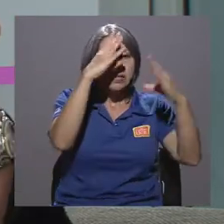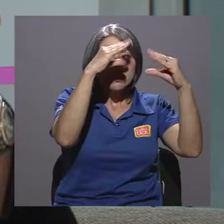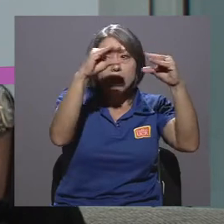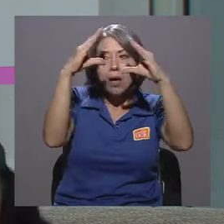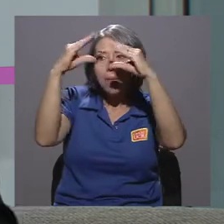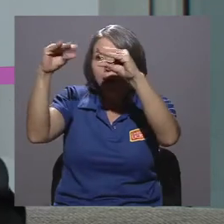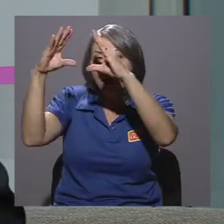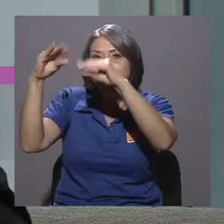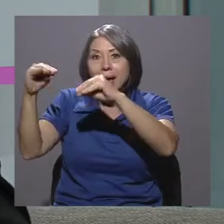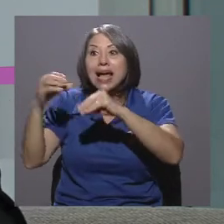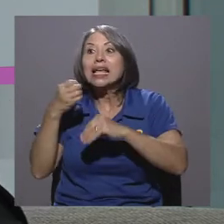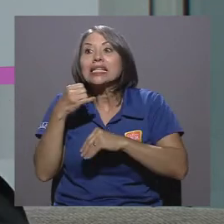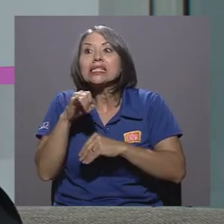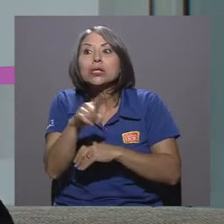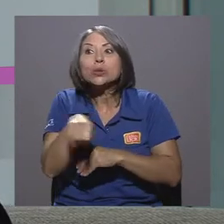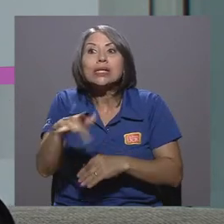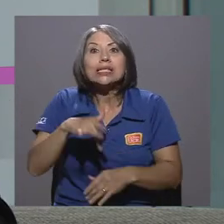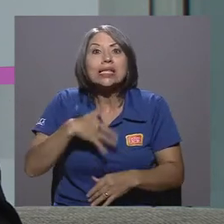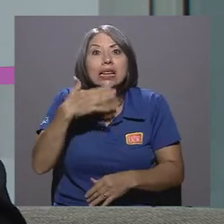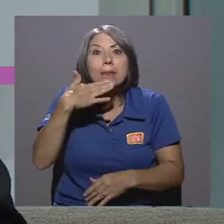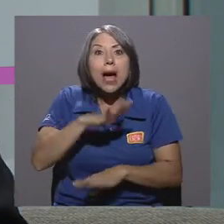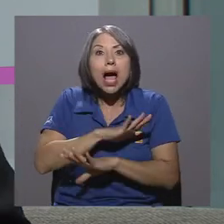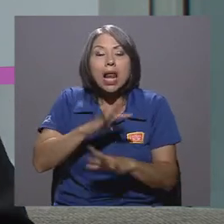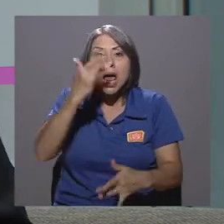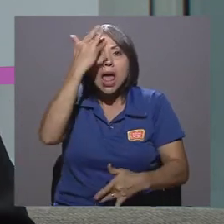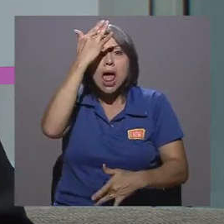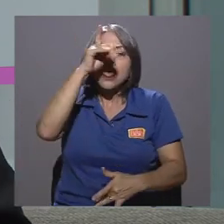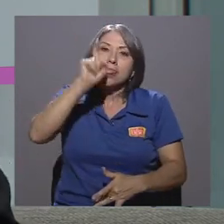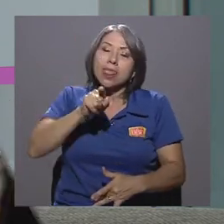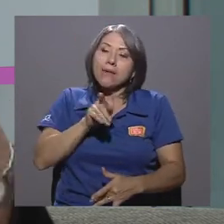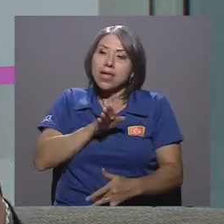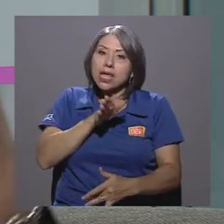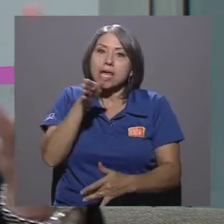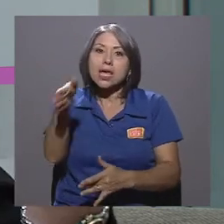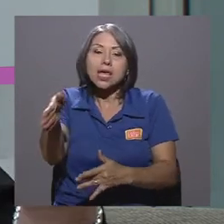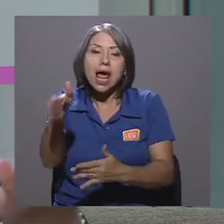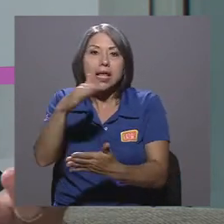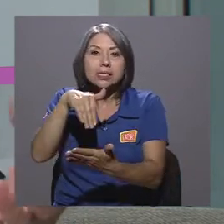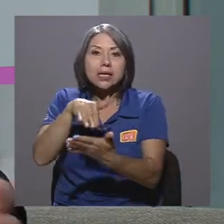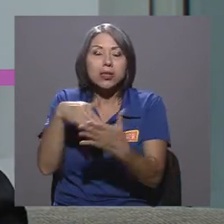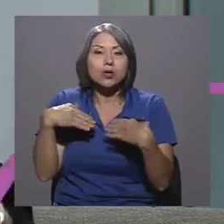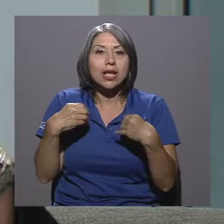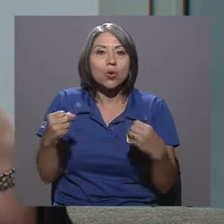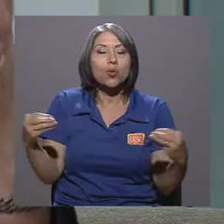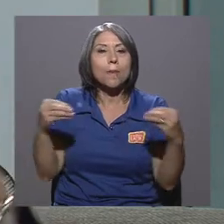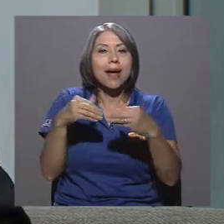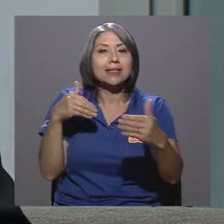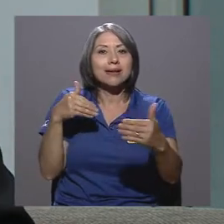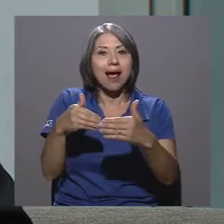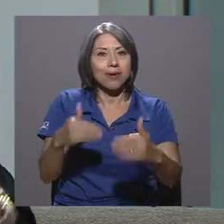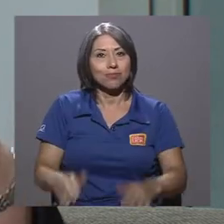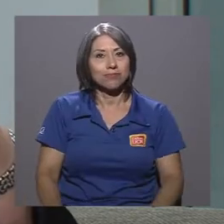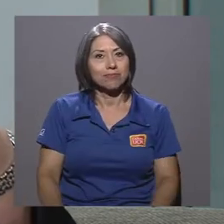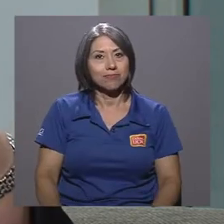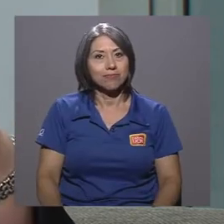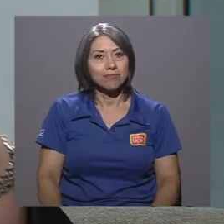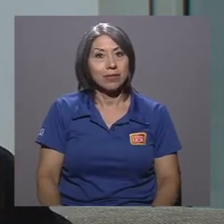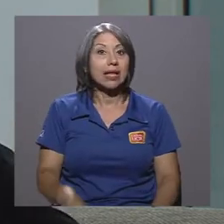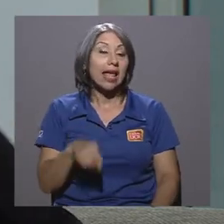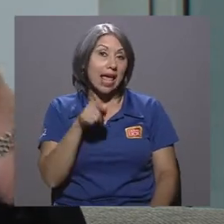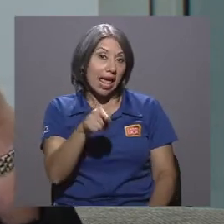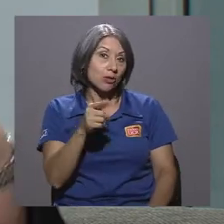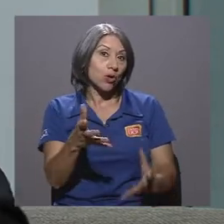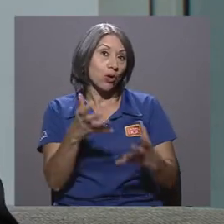caso de acudan al centro de salud más cercano, que esa es un poco la idea. Cuando uno ya lo ve,